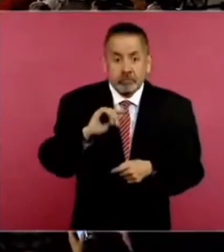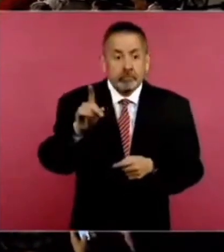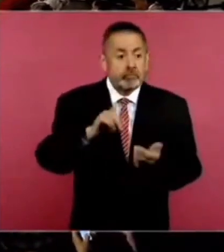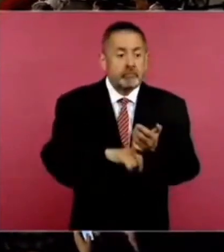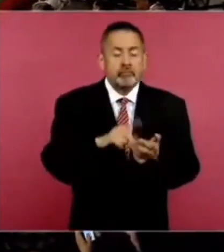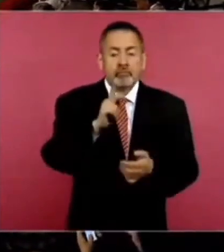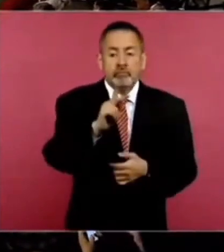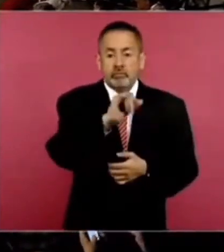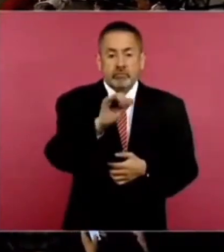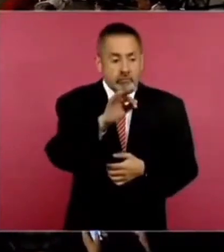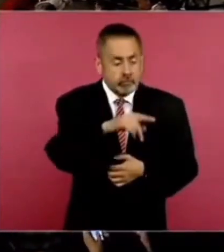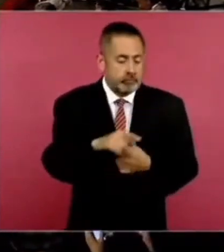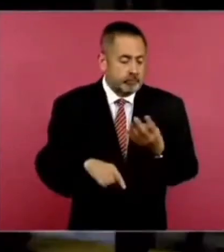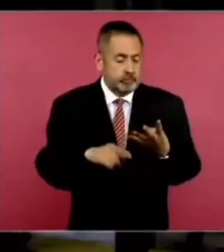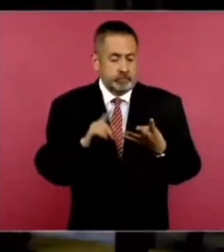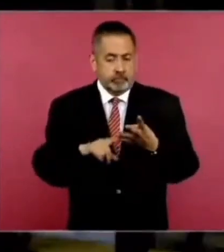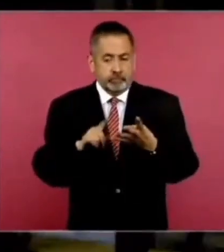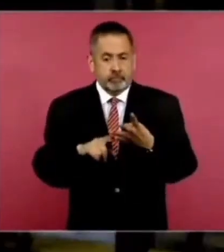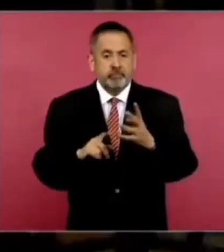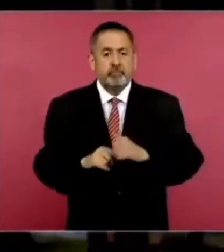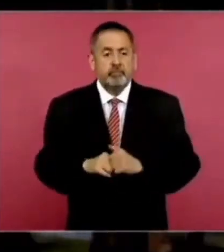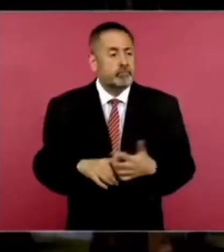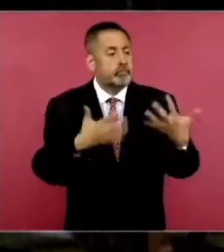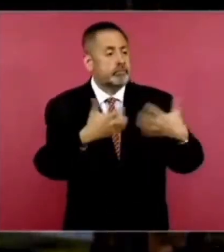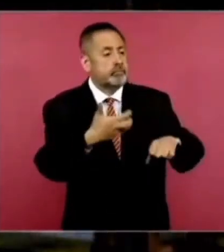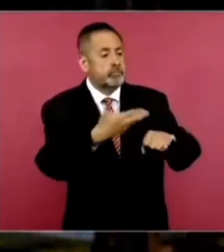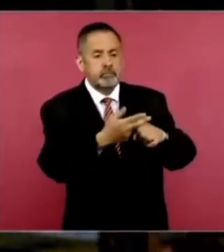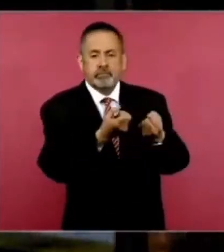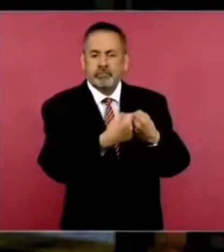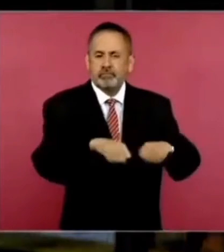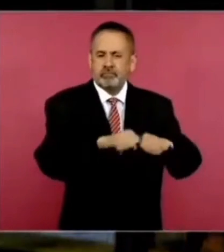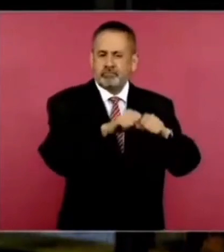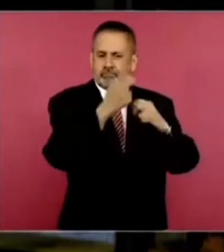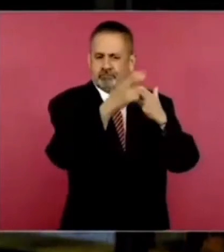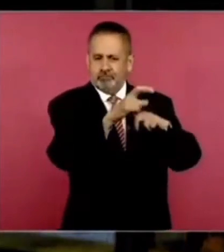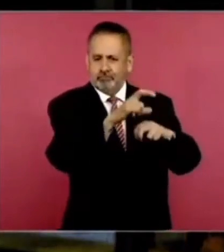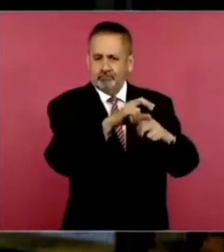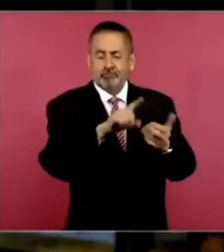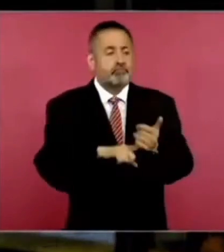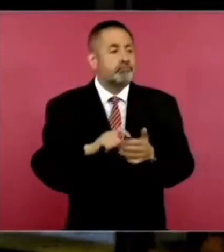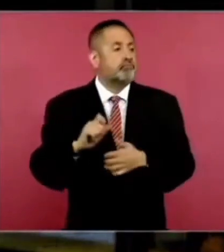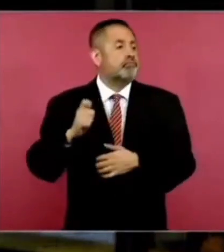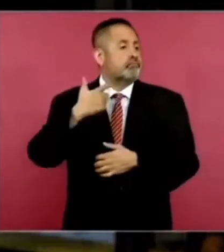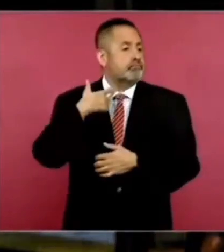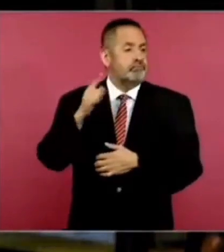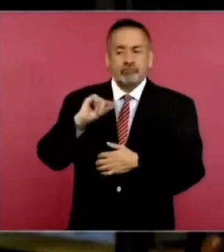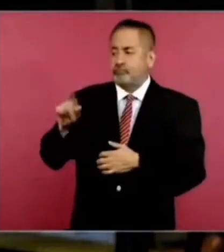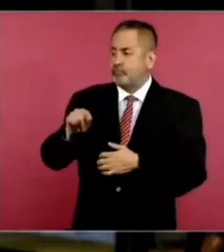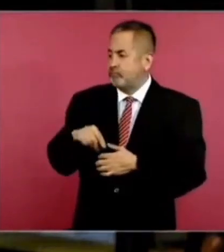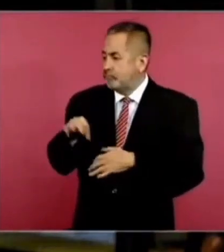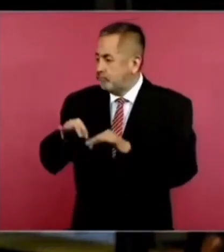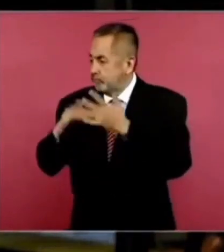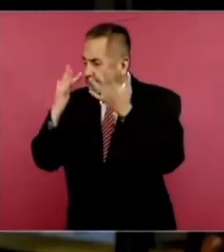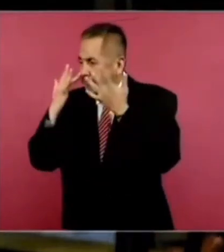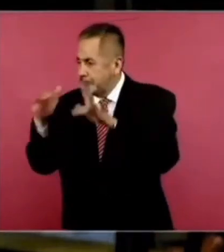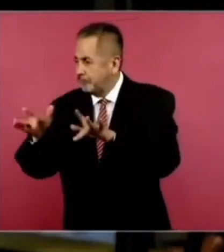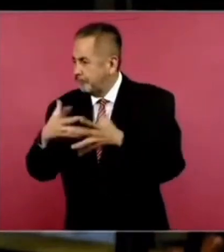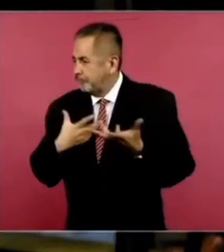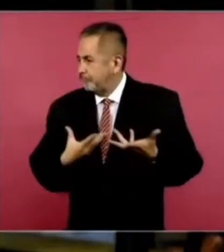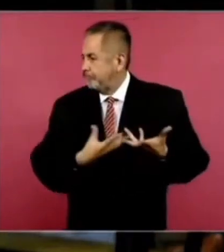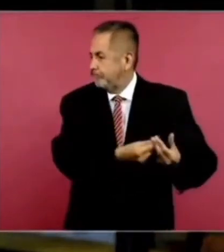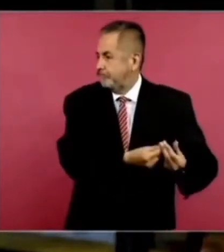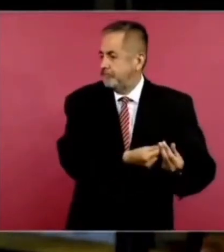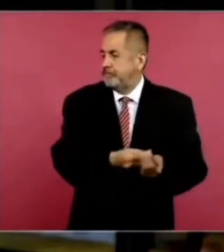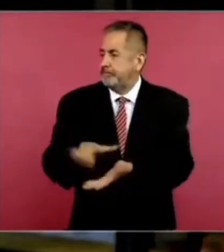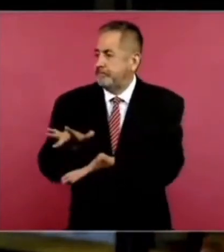Judicial; cuatro, que no tolerará que empresas cuyos accionistas sean exfuncionarios de otros sexenios que se aprovechen del conocimiento adquirido